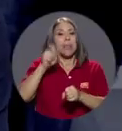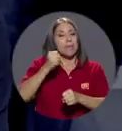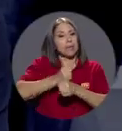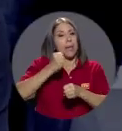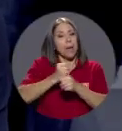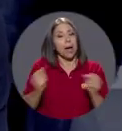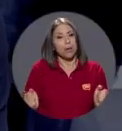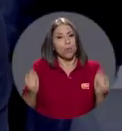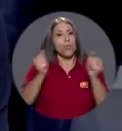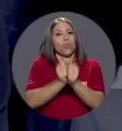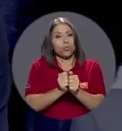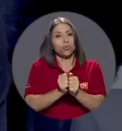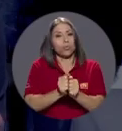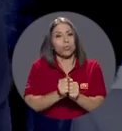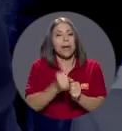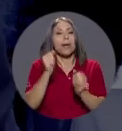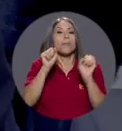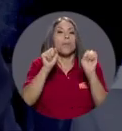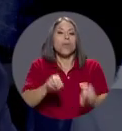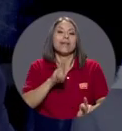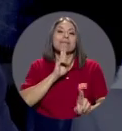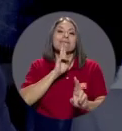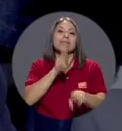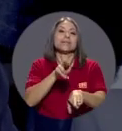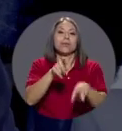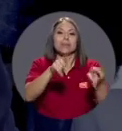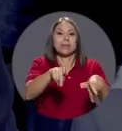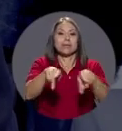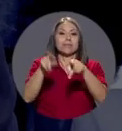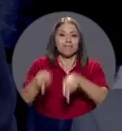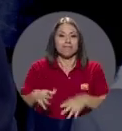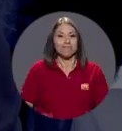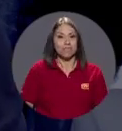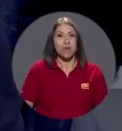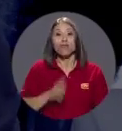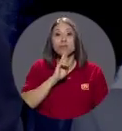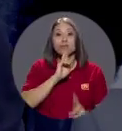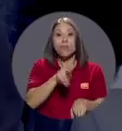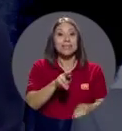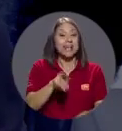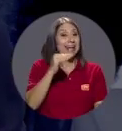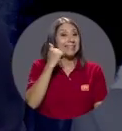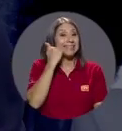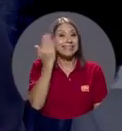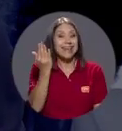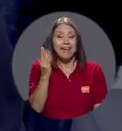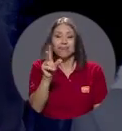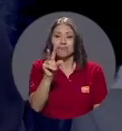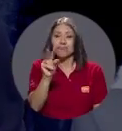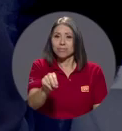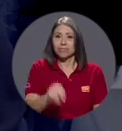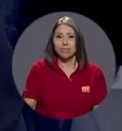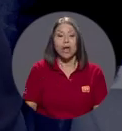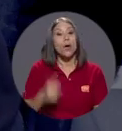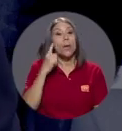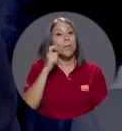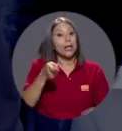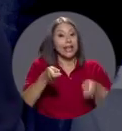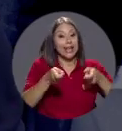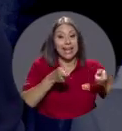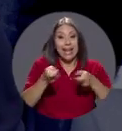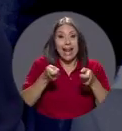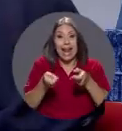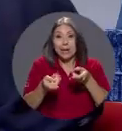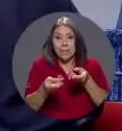tenemos que trabajar esto en conjunto para que podamos darle una respuesta real a la ciudadanía, una respuesta que no es sencilla, porque generar